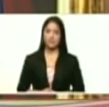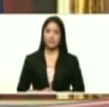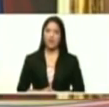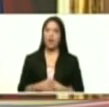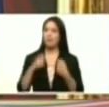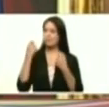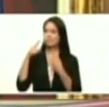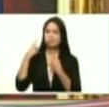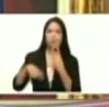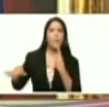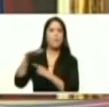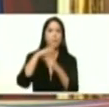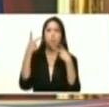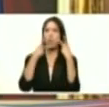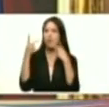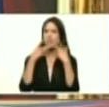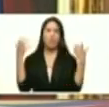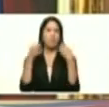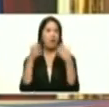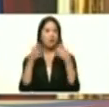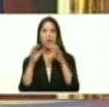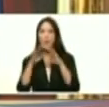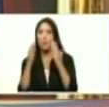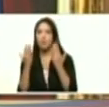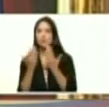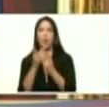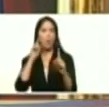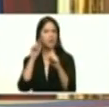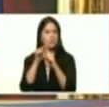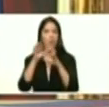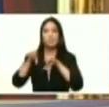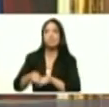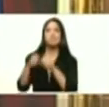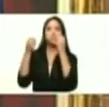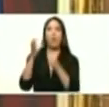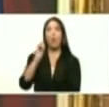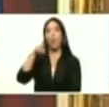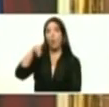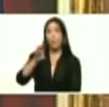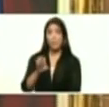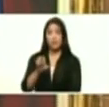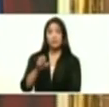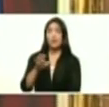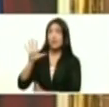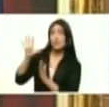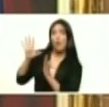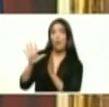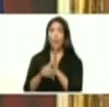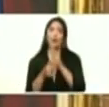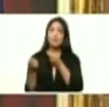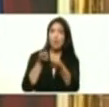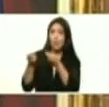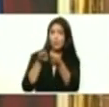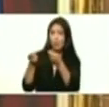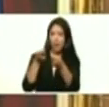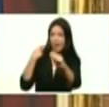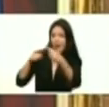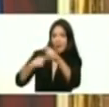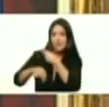factores geopolíticos de una guerra mundial, que ha buscado destruir la OPEP, y quitarle el poder a la OPEP, de regular el mercado,